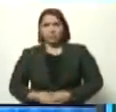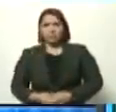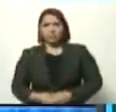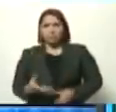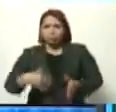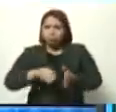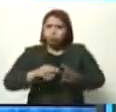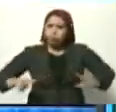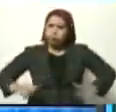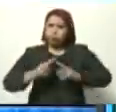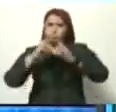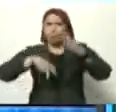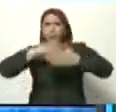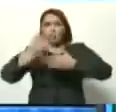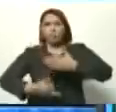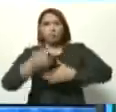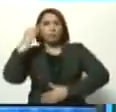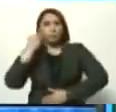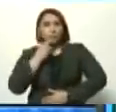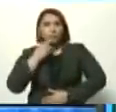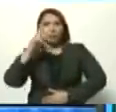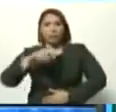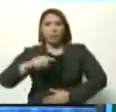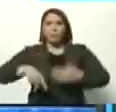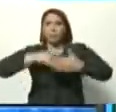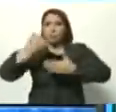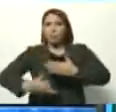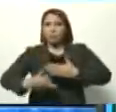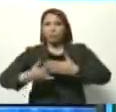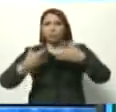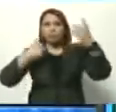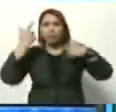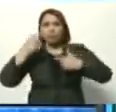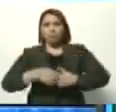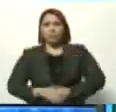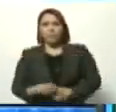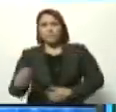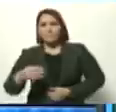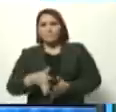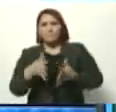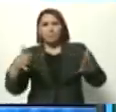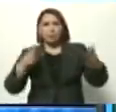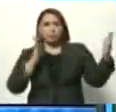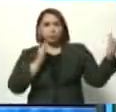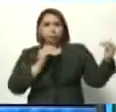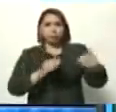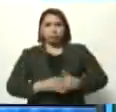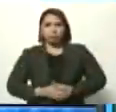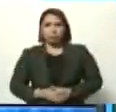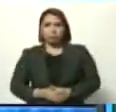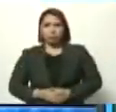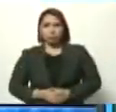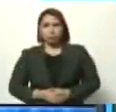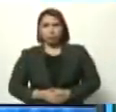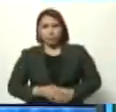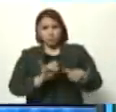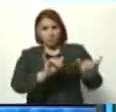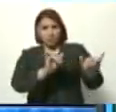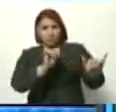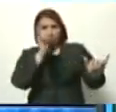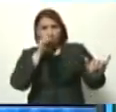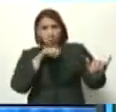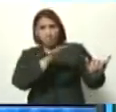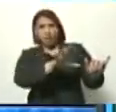en el proyecto bolivariano, en el proyecto de Chávez, sus más grandes esperanzas por sí mismo, por el